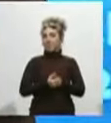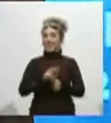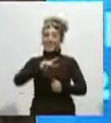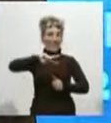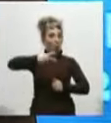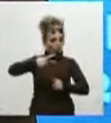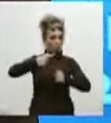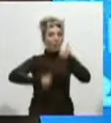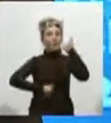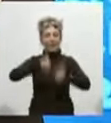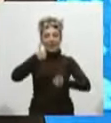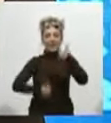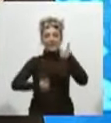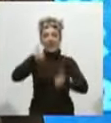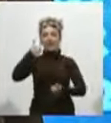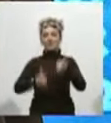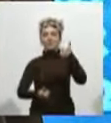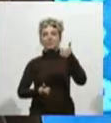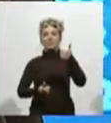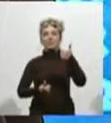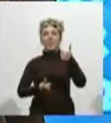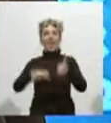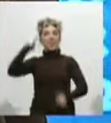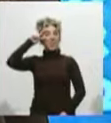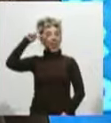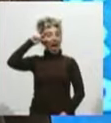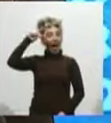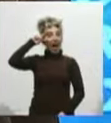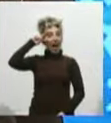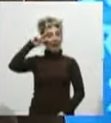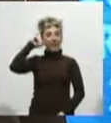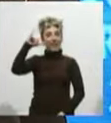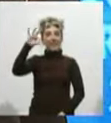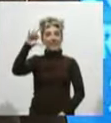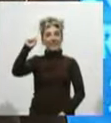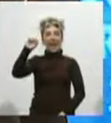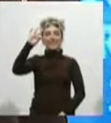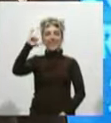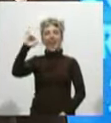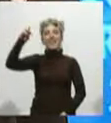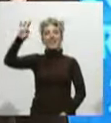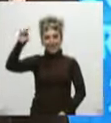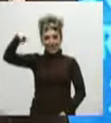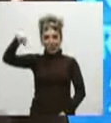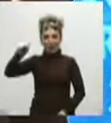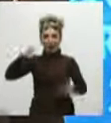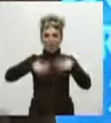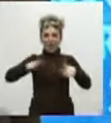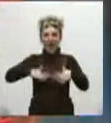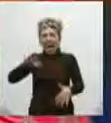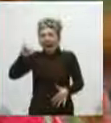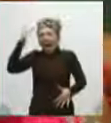Segundo finalista. Al drag, Isa Taisma, con la fantasía ¡Ay, Dios